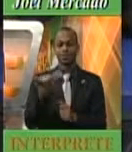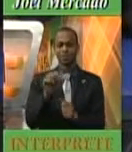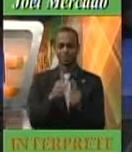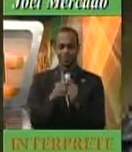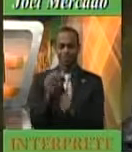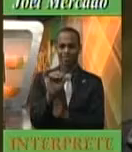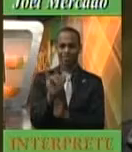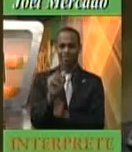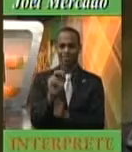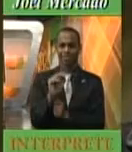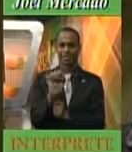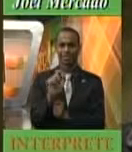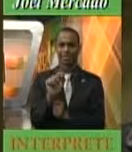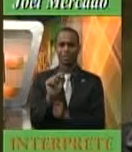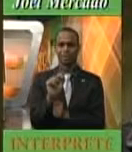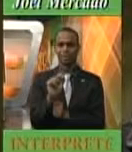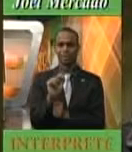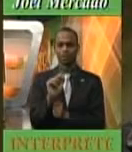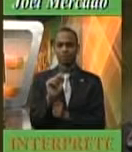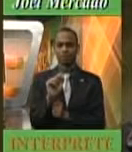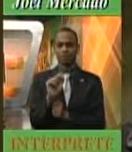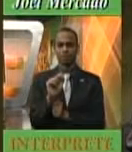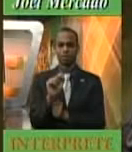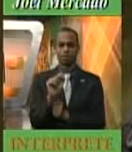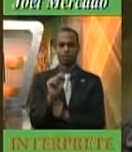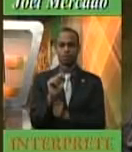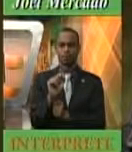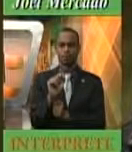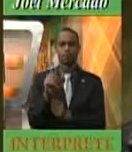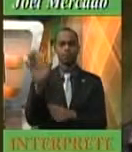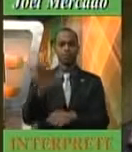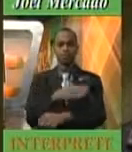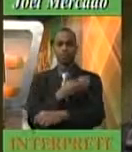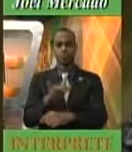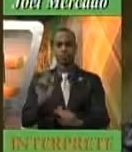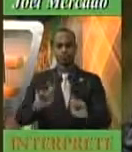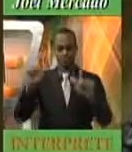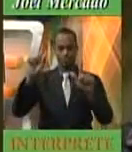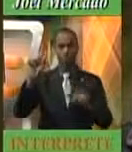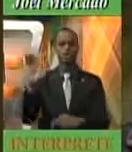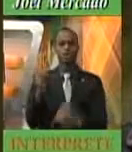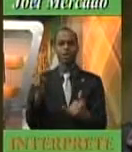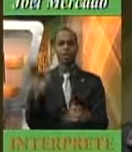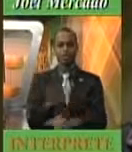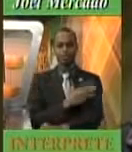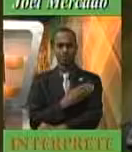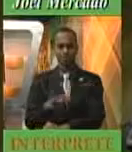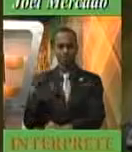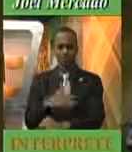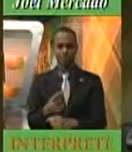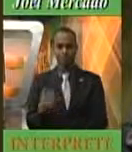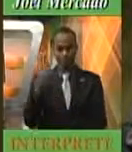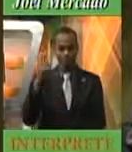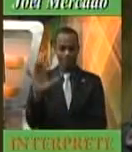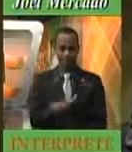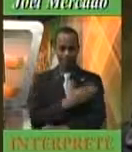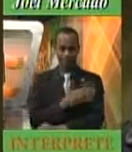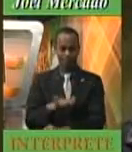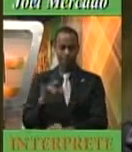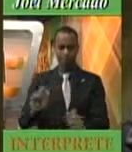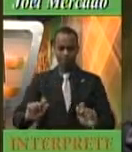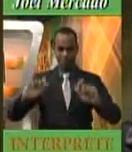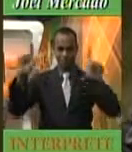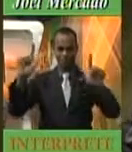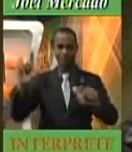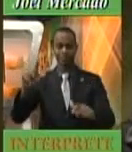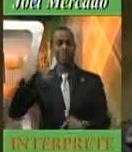vamos a dar. Sí, claro, claro. Gracias a Antonella. Se llama Saliendo del Escondite. La canción. La tenemos. Ay, bueno, pues vamos a despedirnos con la